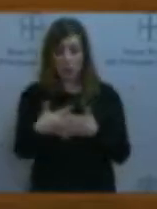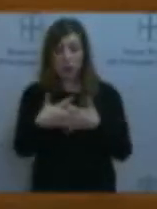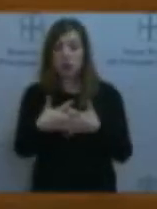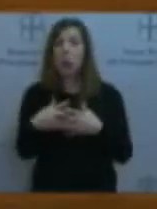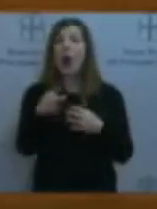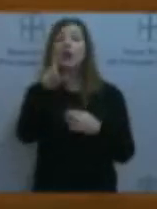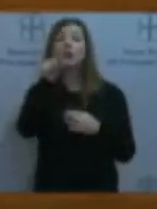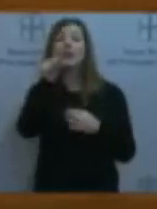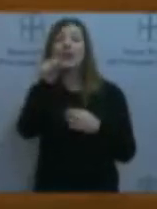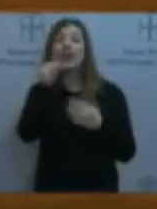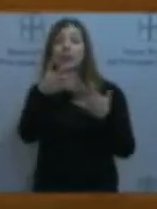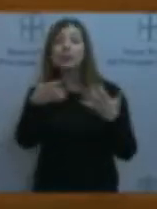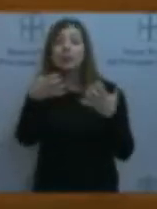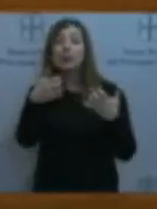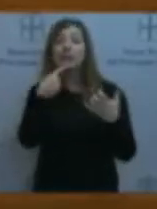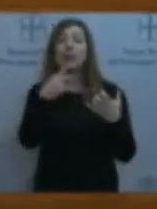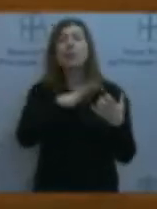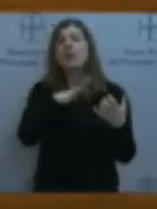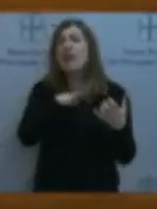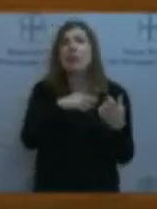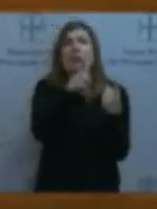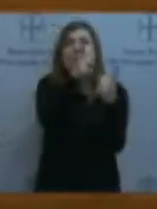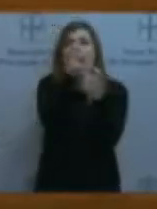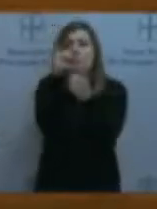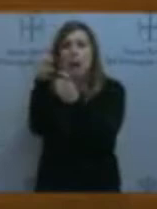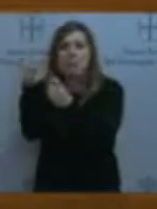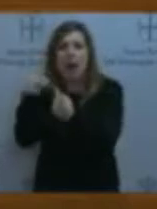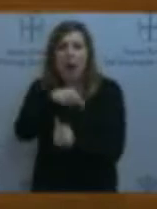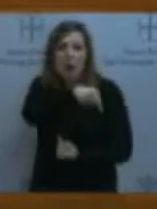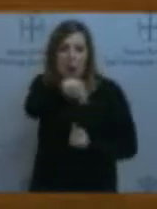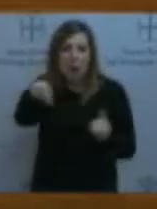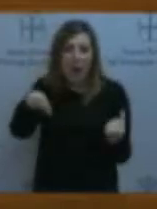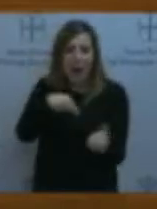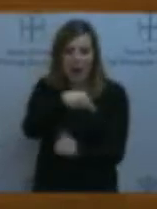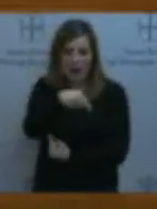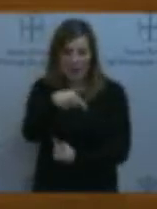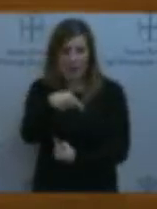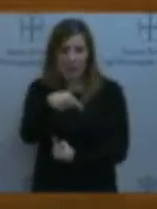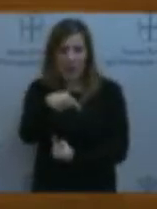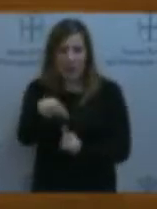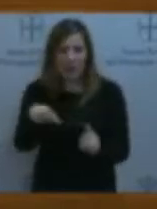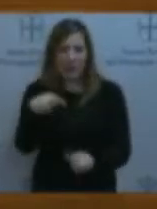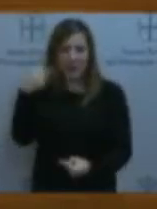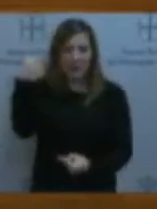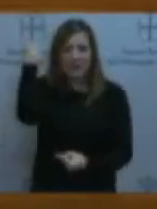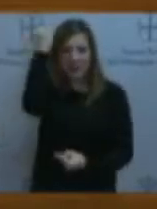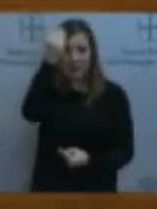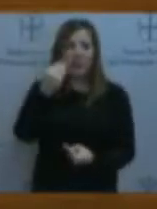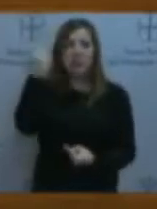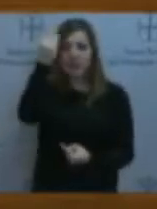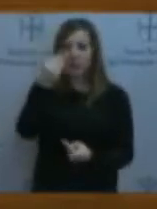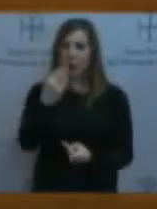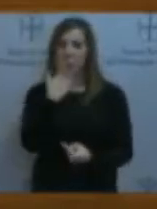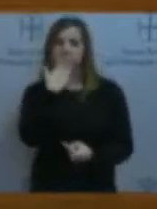no disparen al huracán. Y esa advertencia aparentemente obvia, ¿no? Parece ridículo que alguien tenga que recordar a la gente que no sabe con una